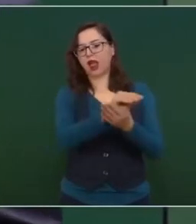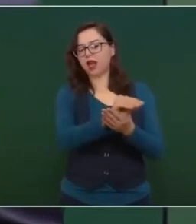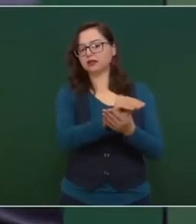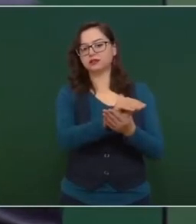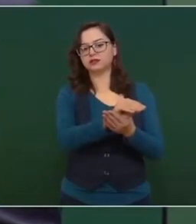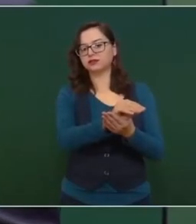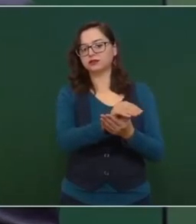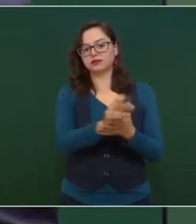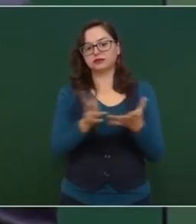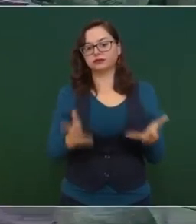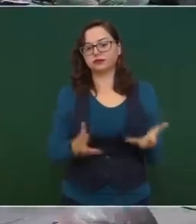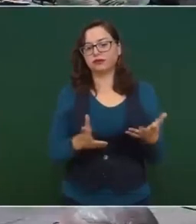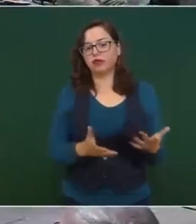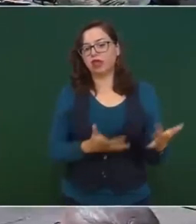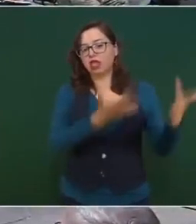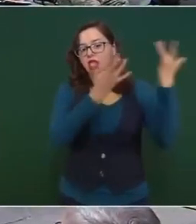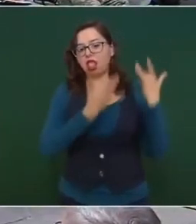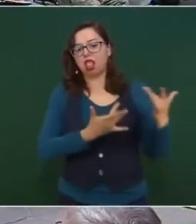el canto de las sirenas,